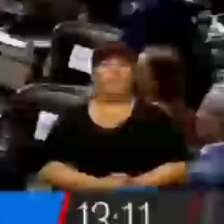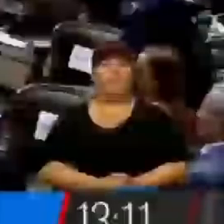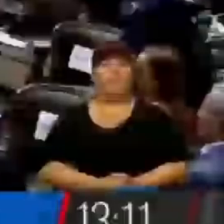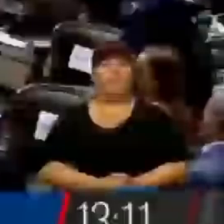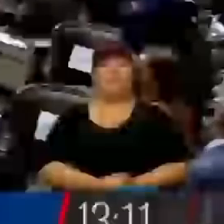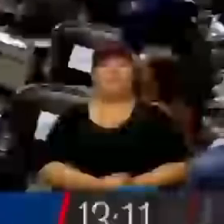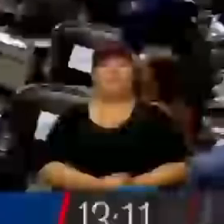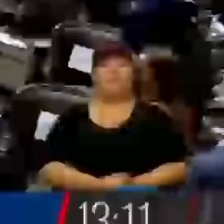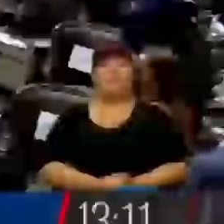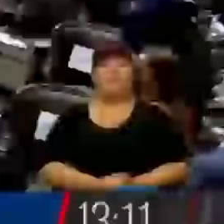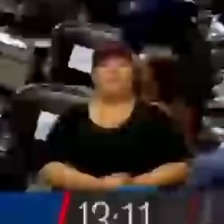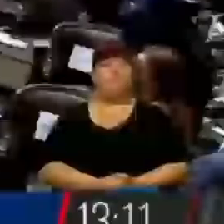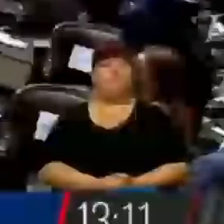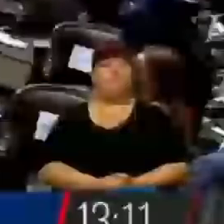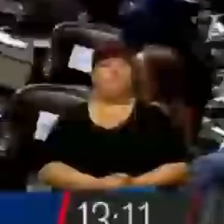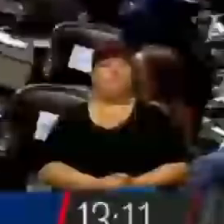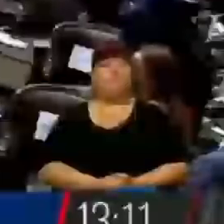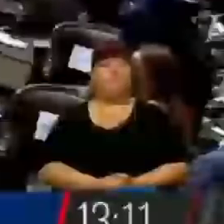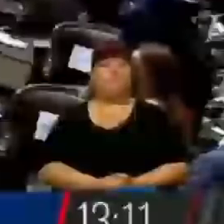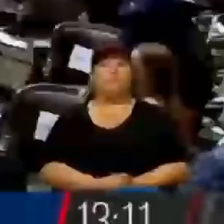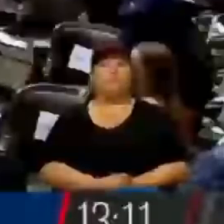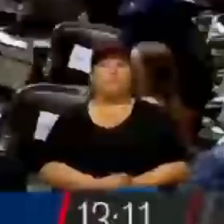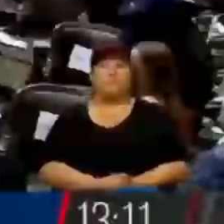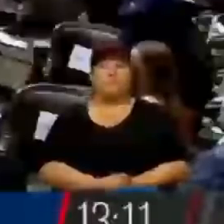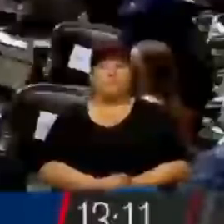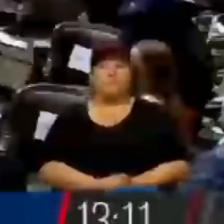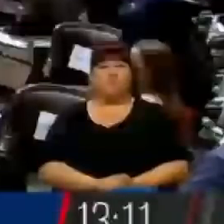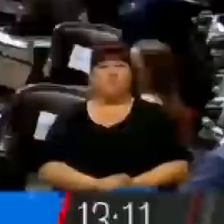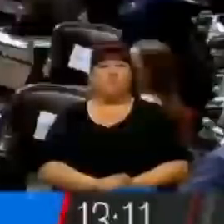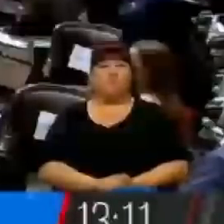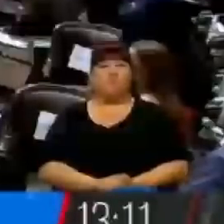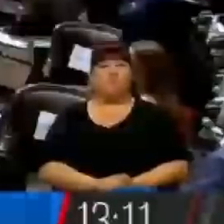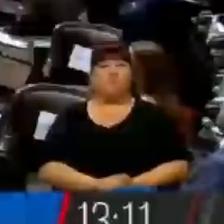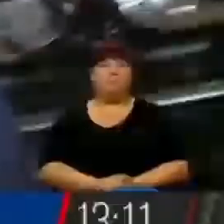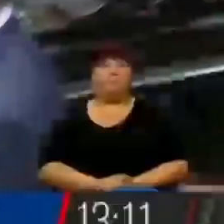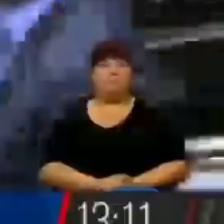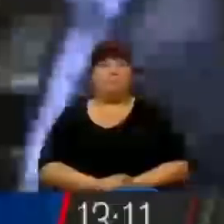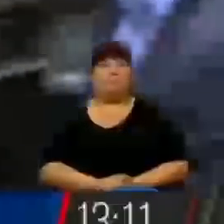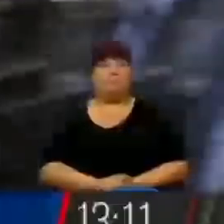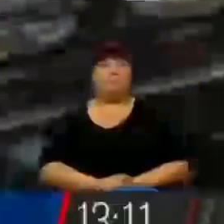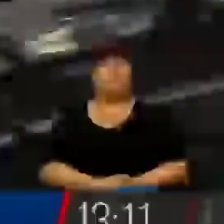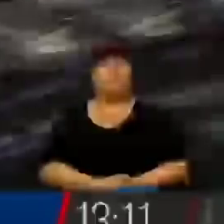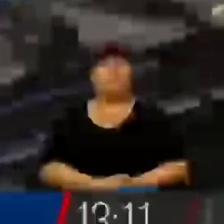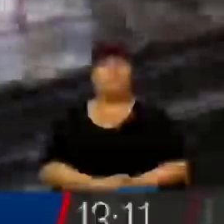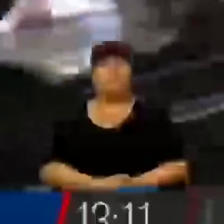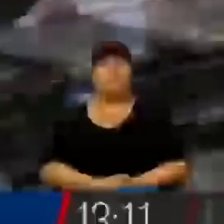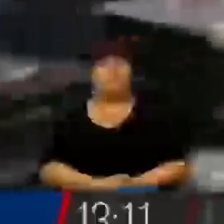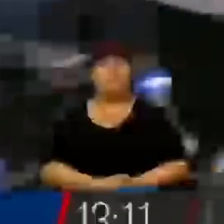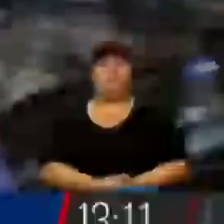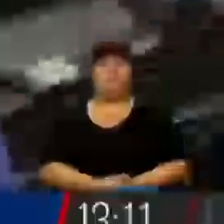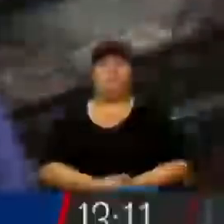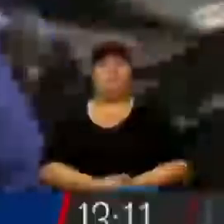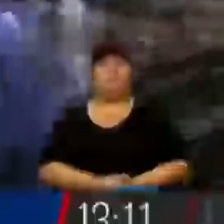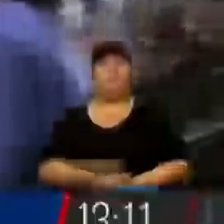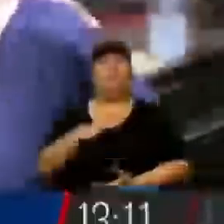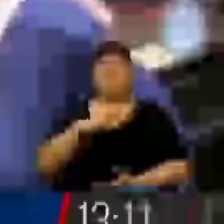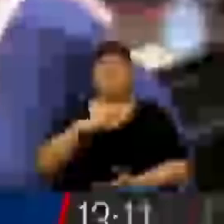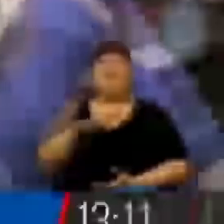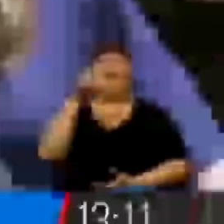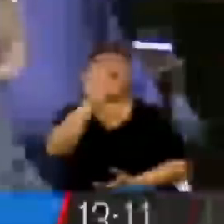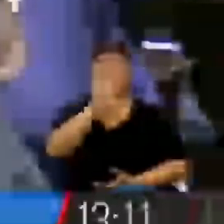Bueno, ahí estaba Milei, que ha jurado justo con dos diputados de Juntos por el Cambio, ¿no? Con López Murphy y